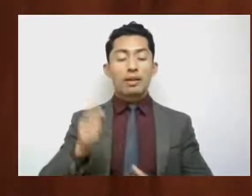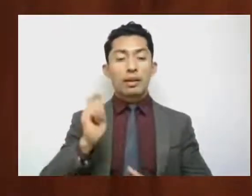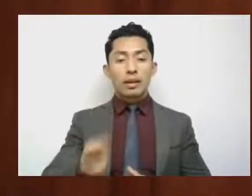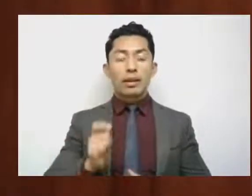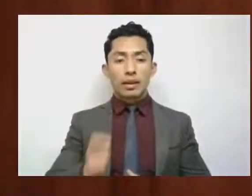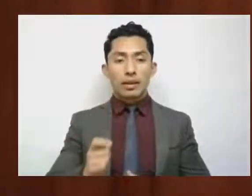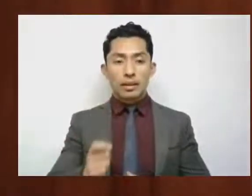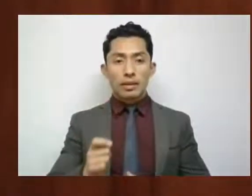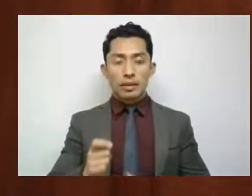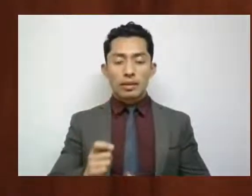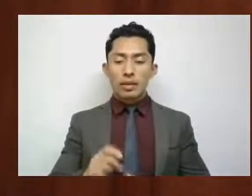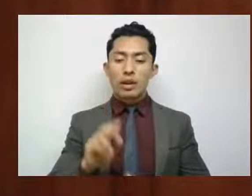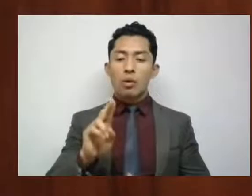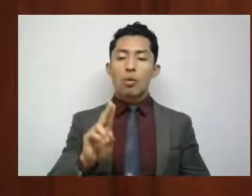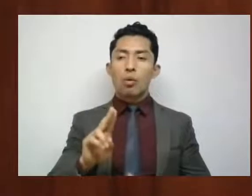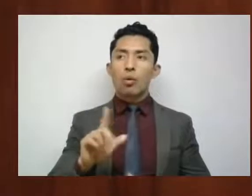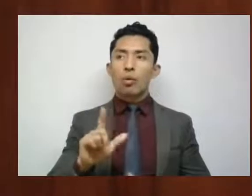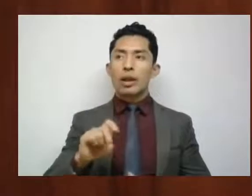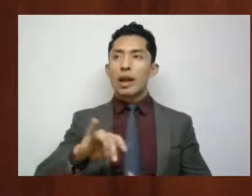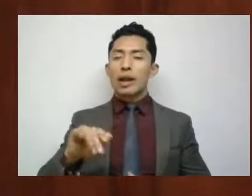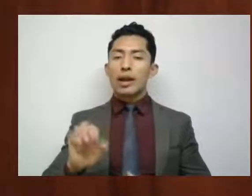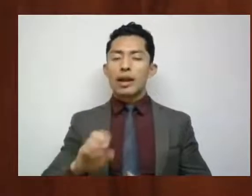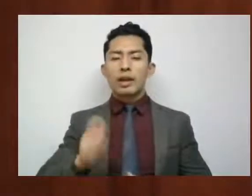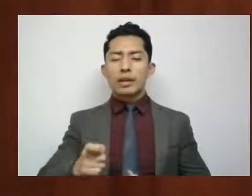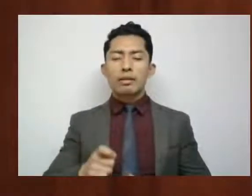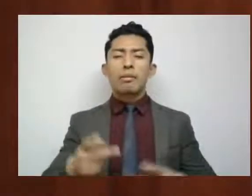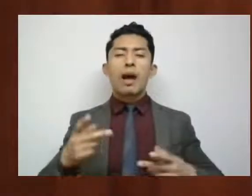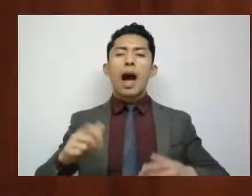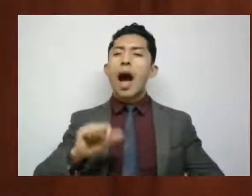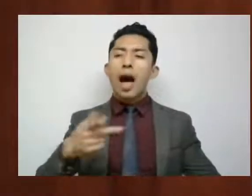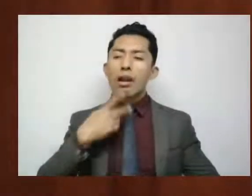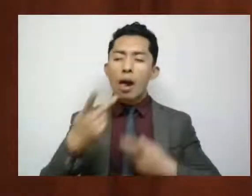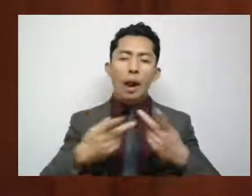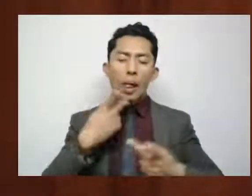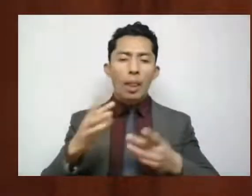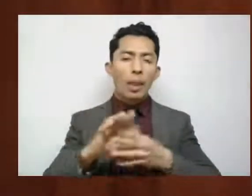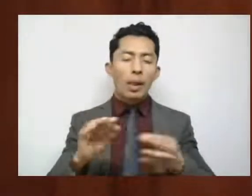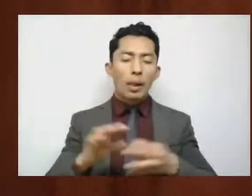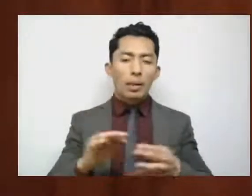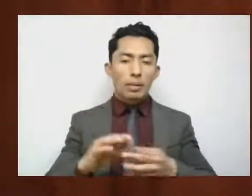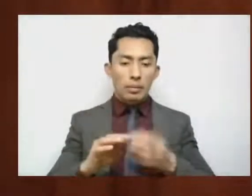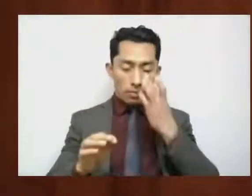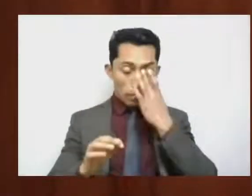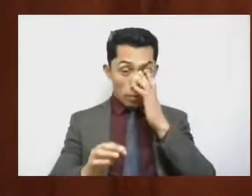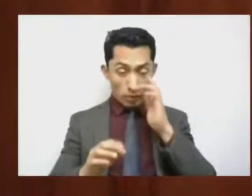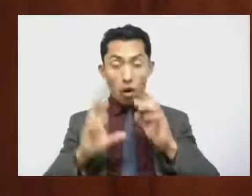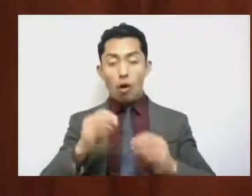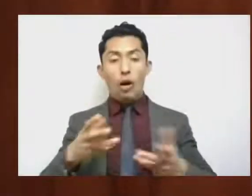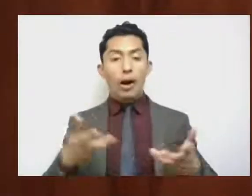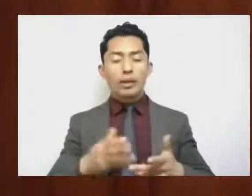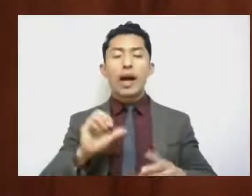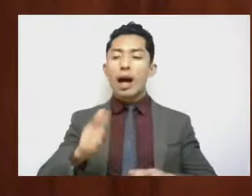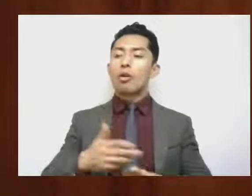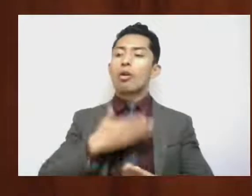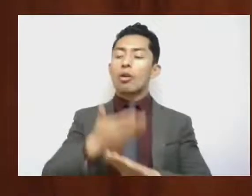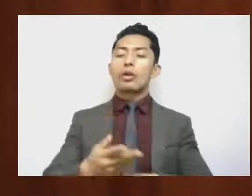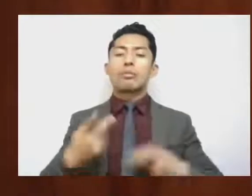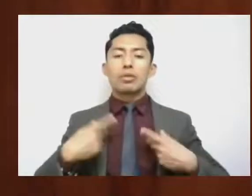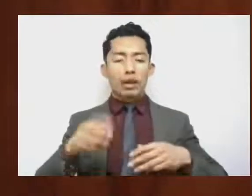por ultraje toda expresión directa o indirecta o toda acción ejecutada contra algún servidor